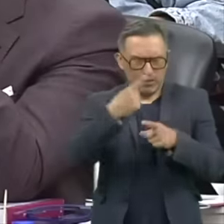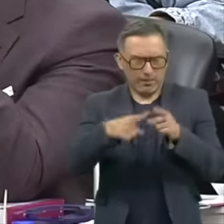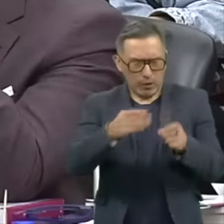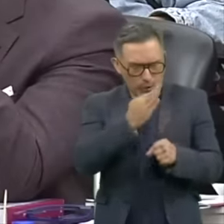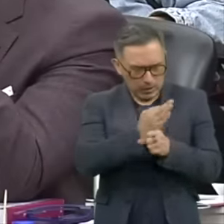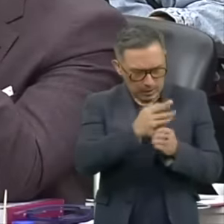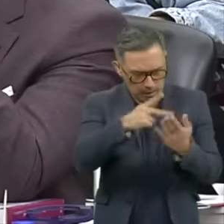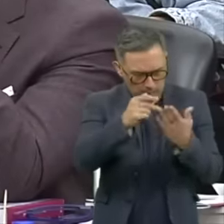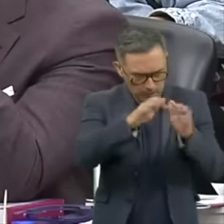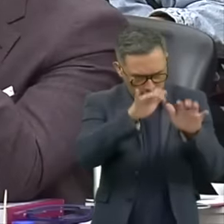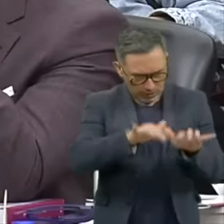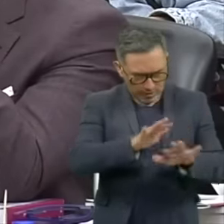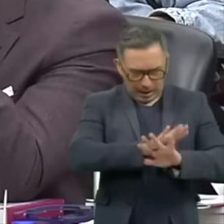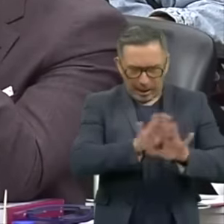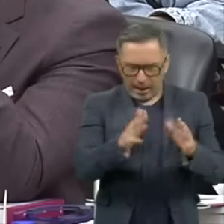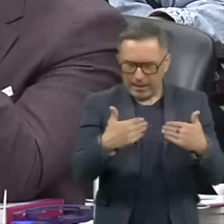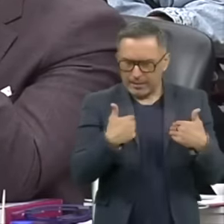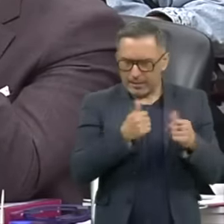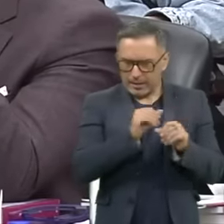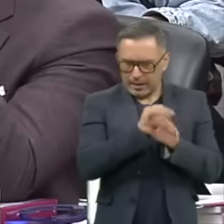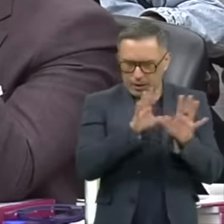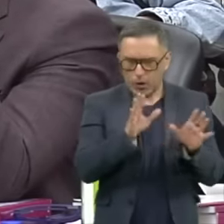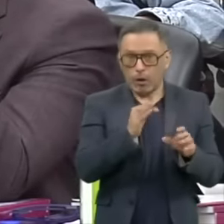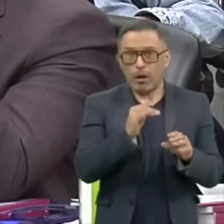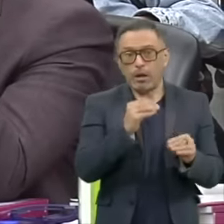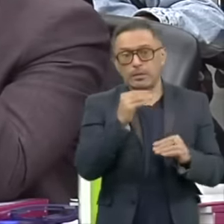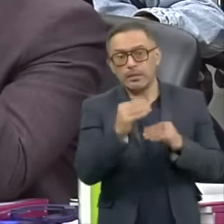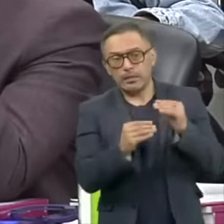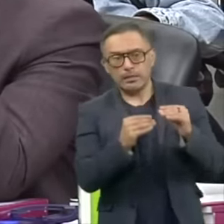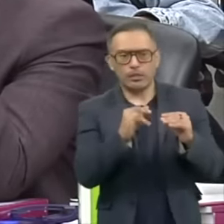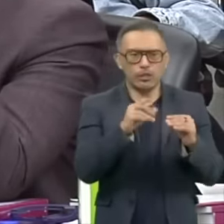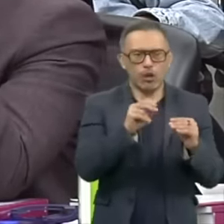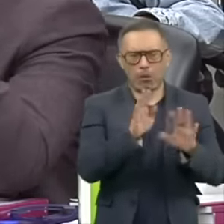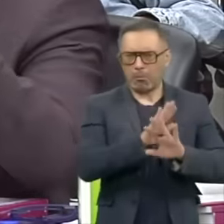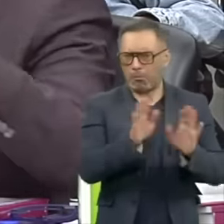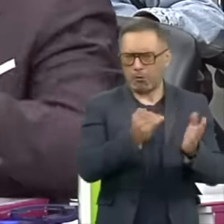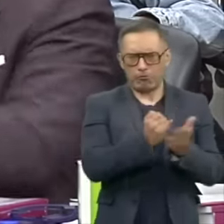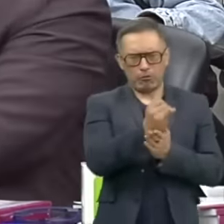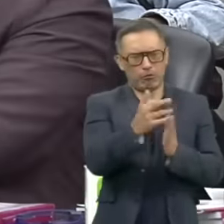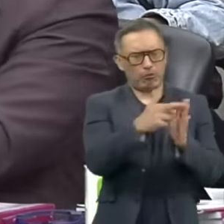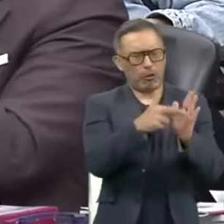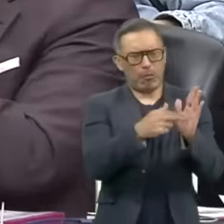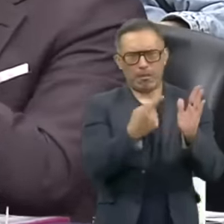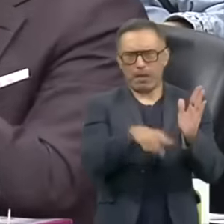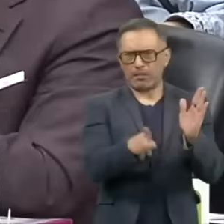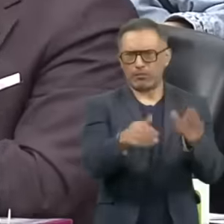claridad. No hay un dilema en este caso, hay una norma que cumplir.